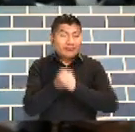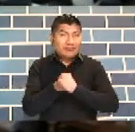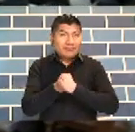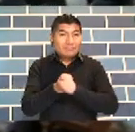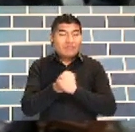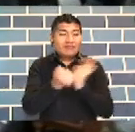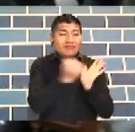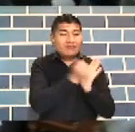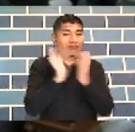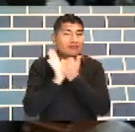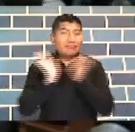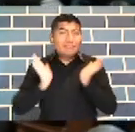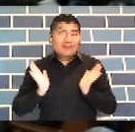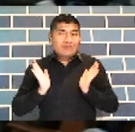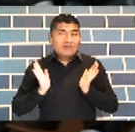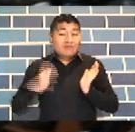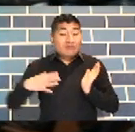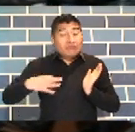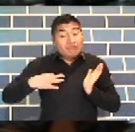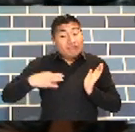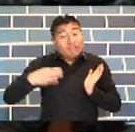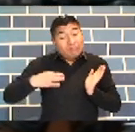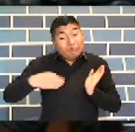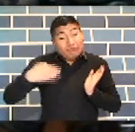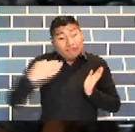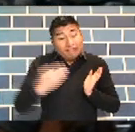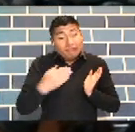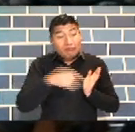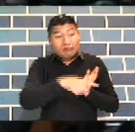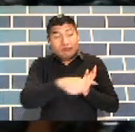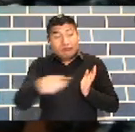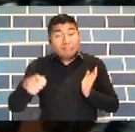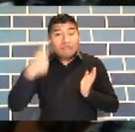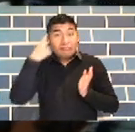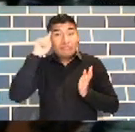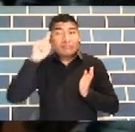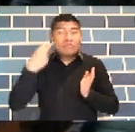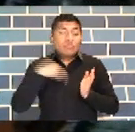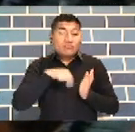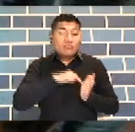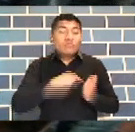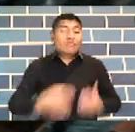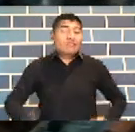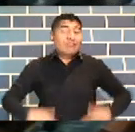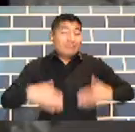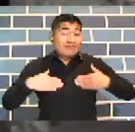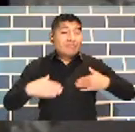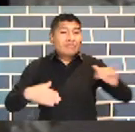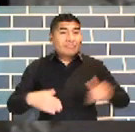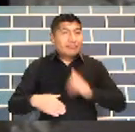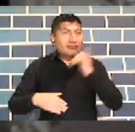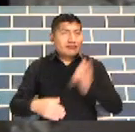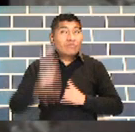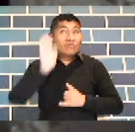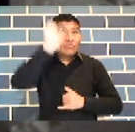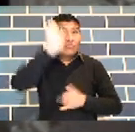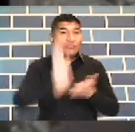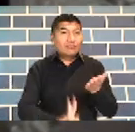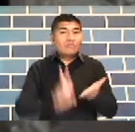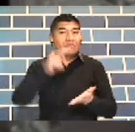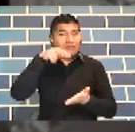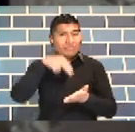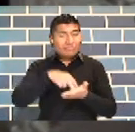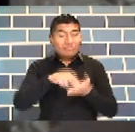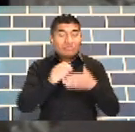vida, se entrega a los malhechores para que tengamos vida para siempre. En su resurrección